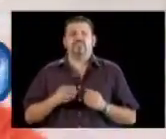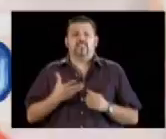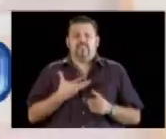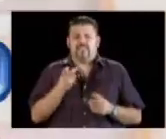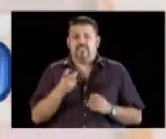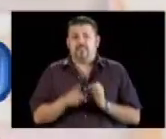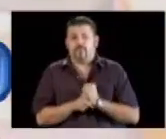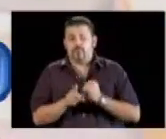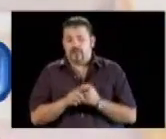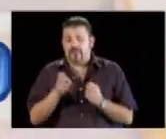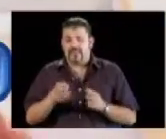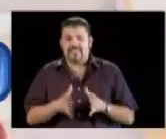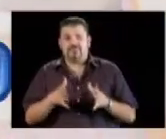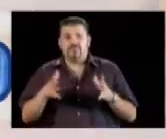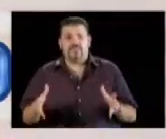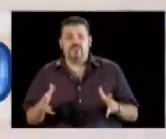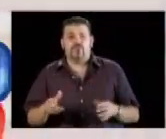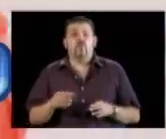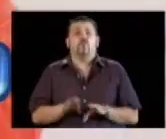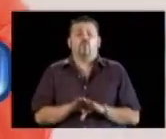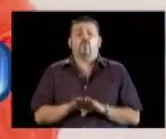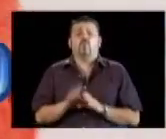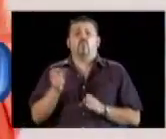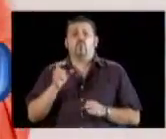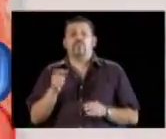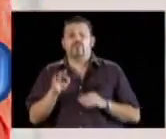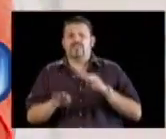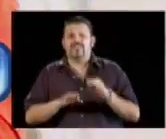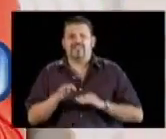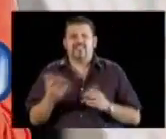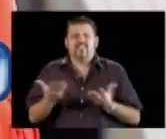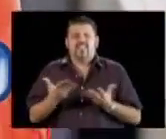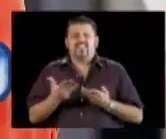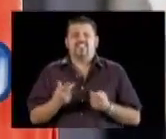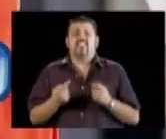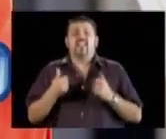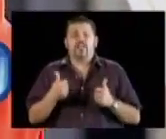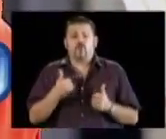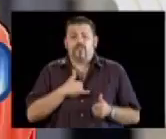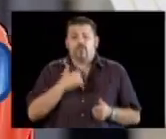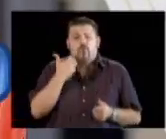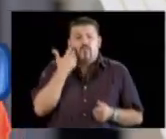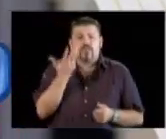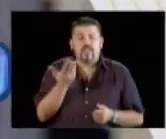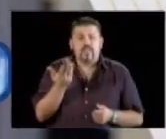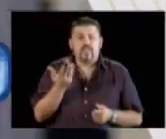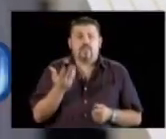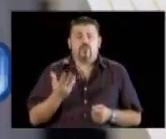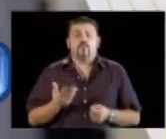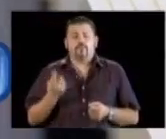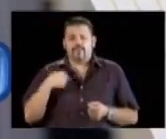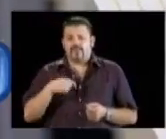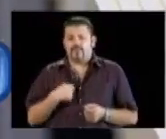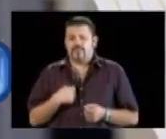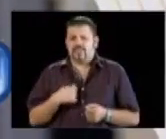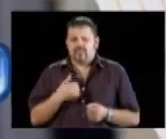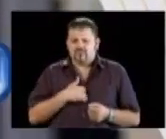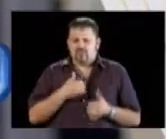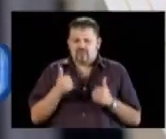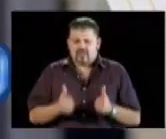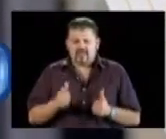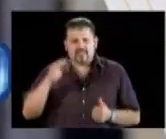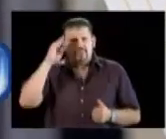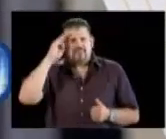espacio como nadie. Pero cuando se trata de hacer algo que yo quiero para mí, ahí nos quedamos sentadas sin hacer